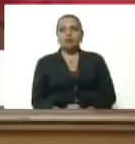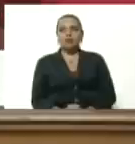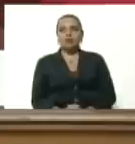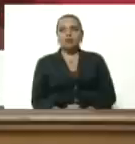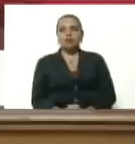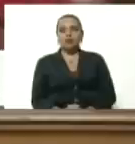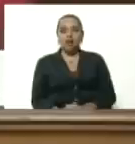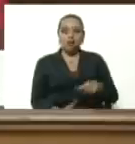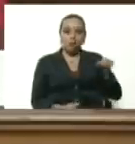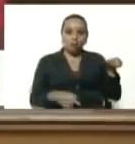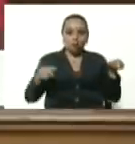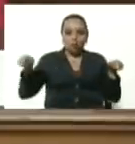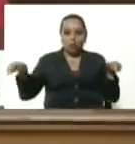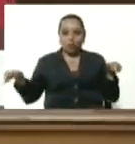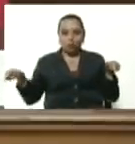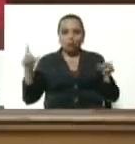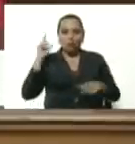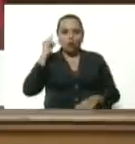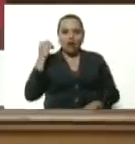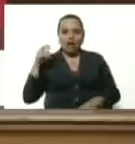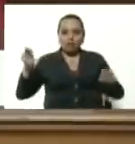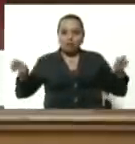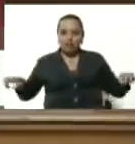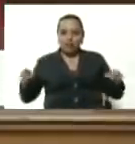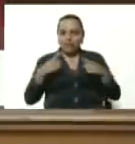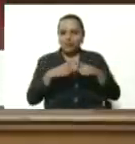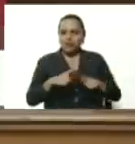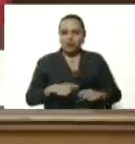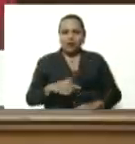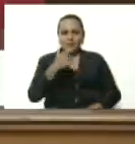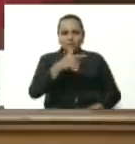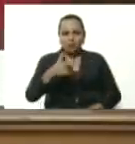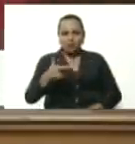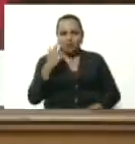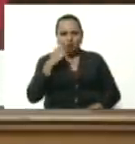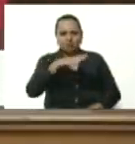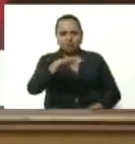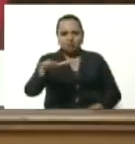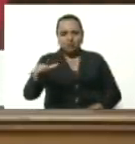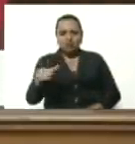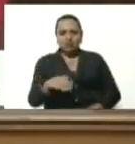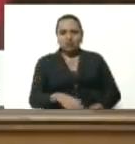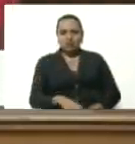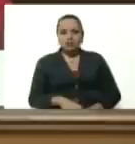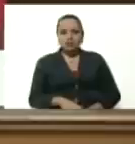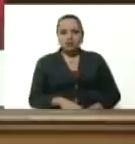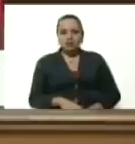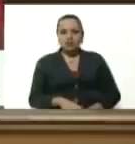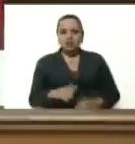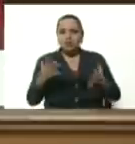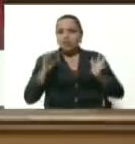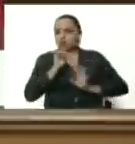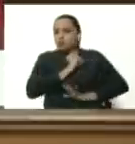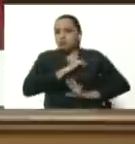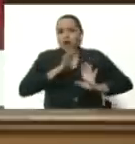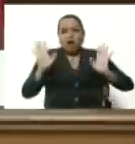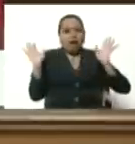Gladys y Tania porque están aquí, pero el resto de las personas que están ahí se van a retirar, se van a asustar.